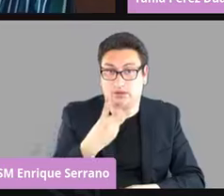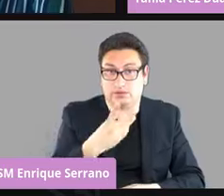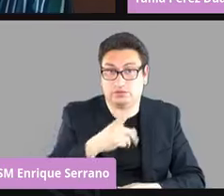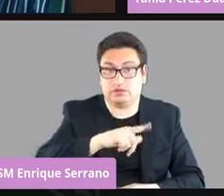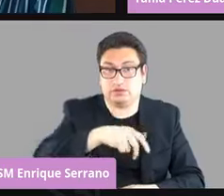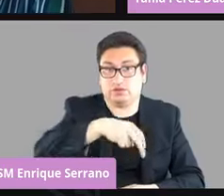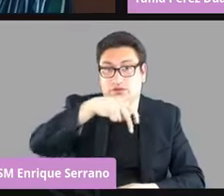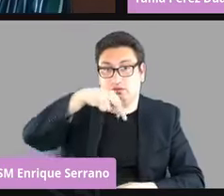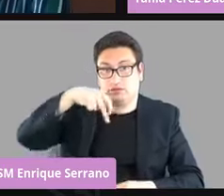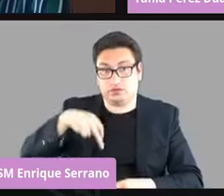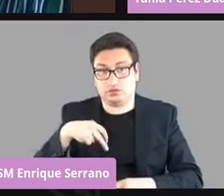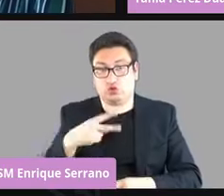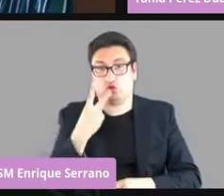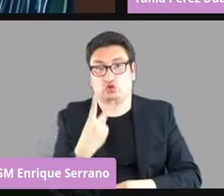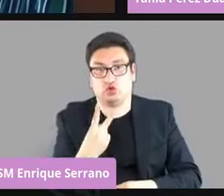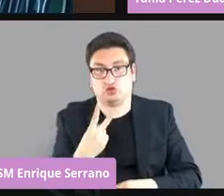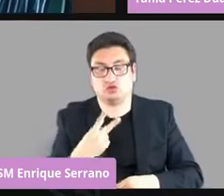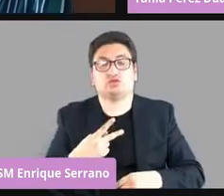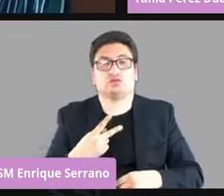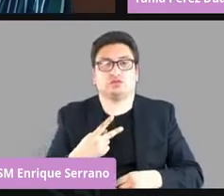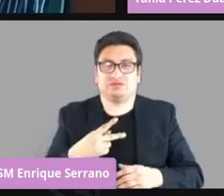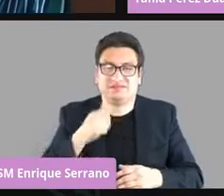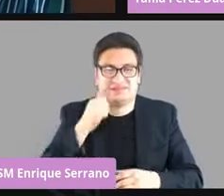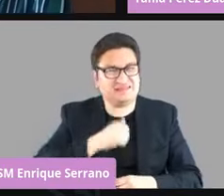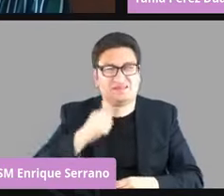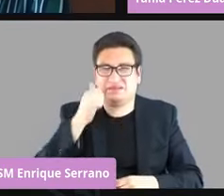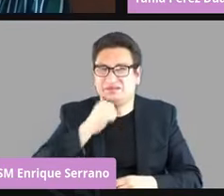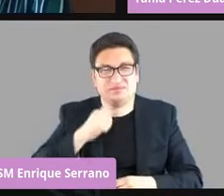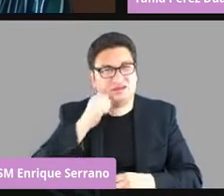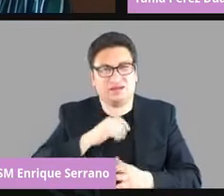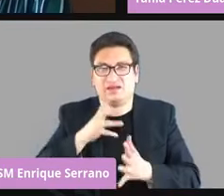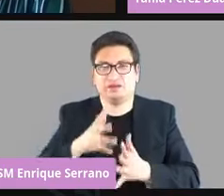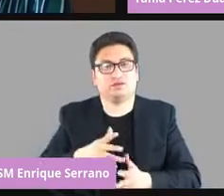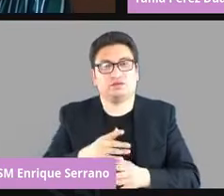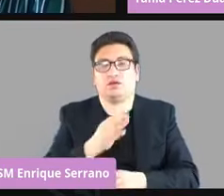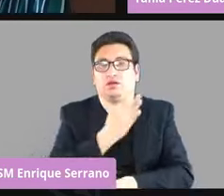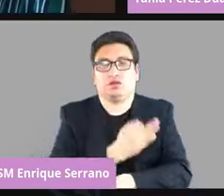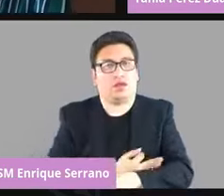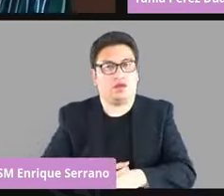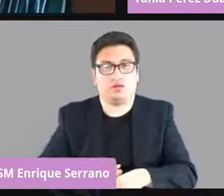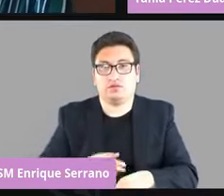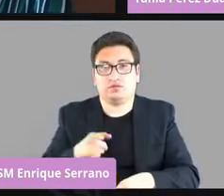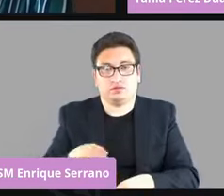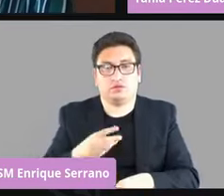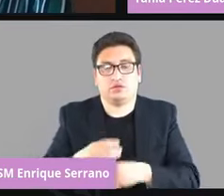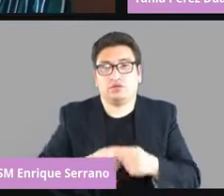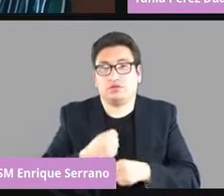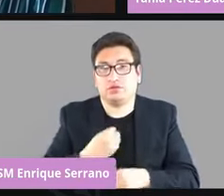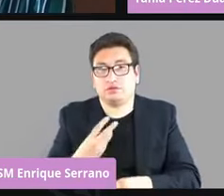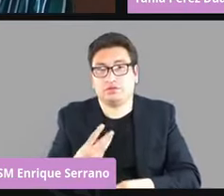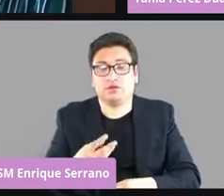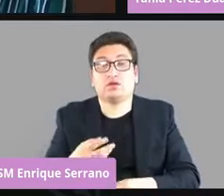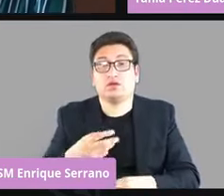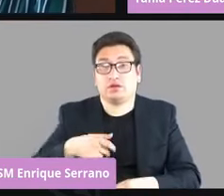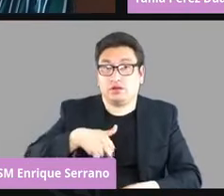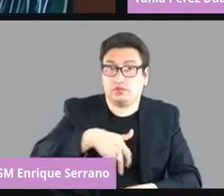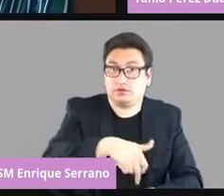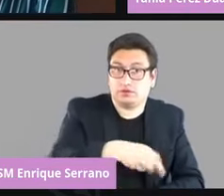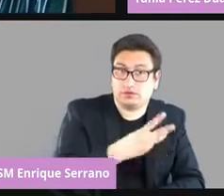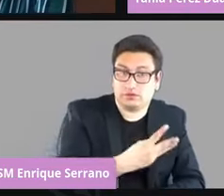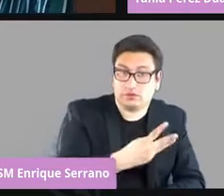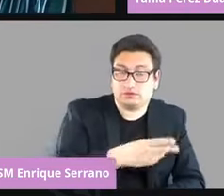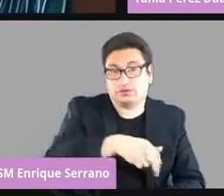Siempre llegamos tarde a todos lados. Tiene 3 años, doctora. Tremendo. Camina 3 y regresa